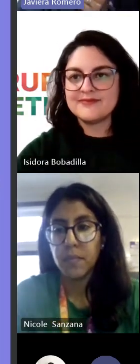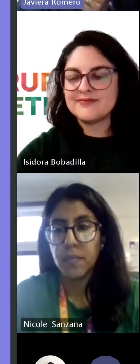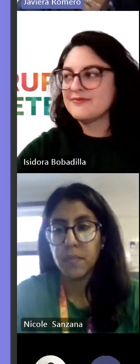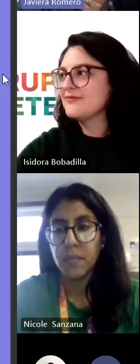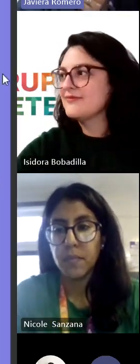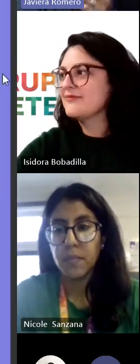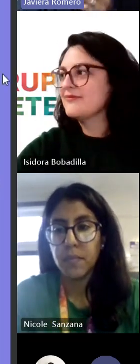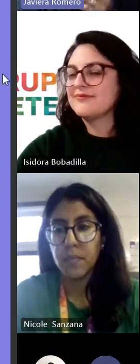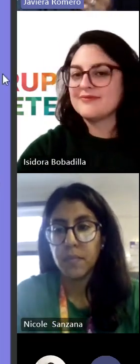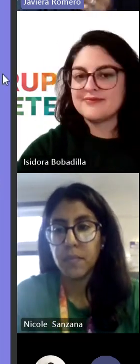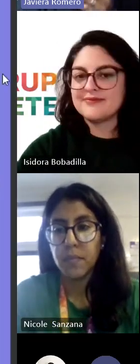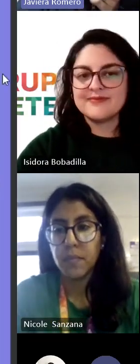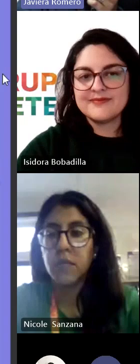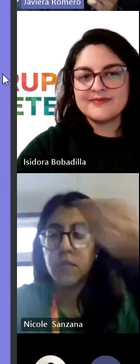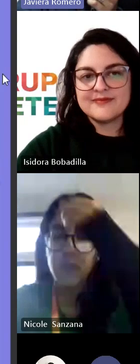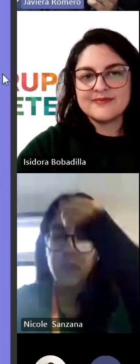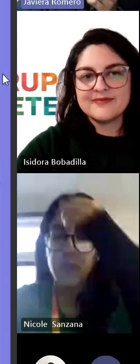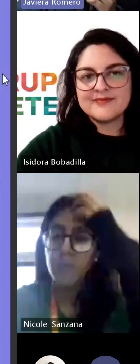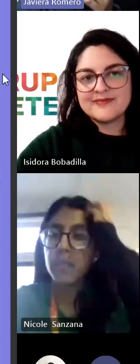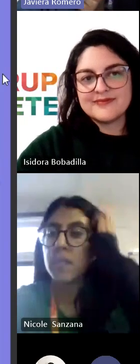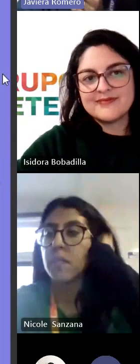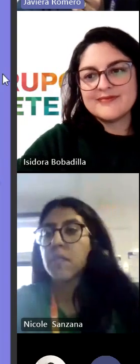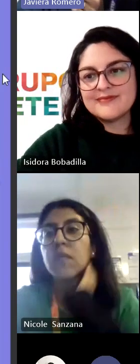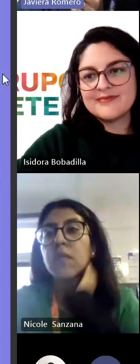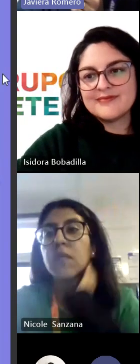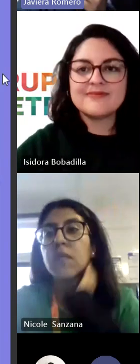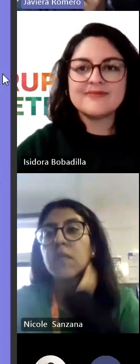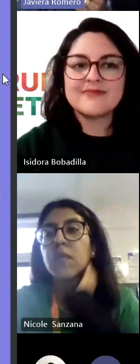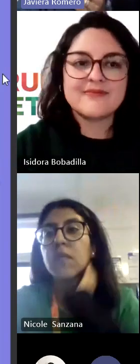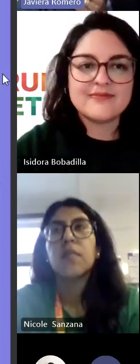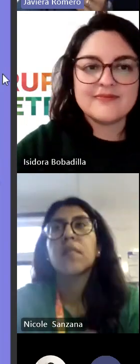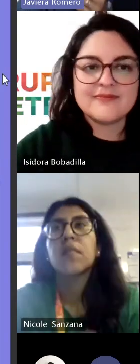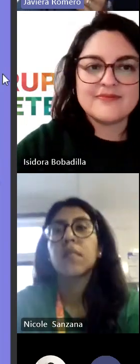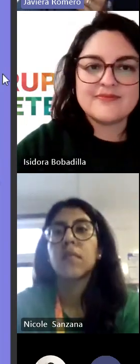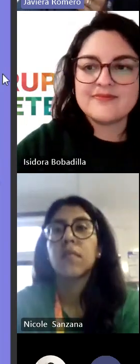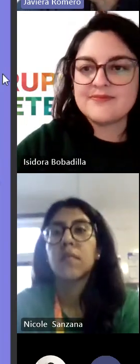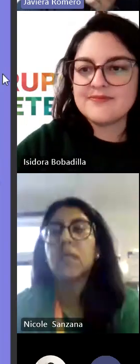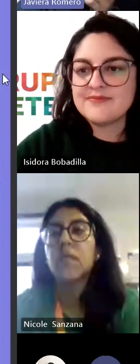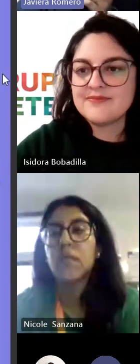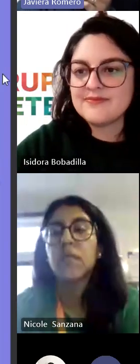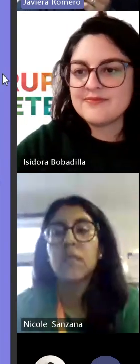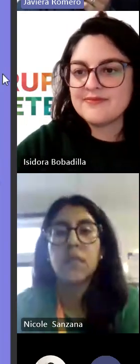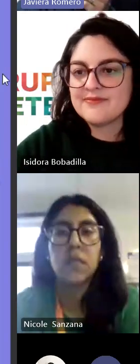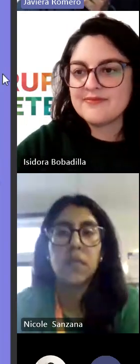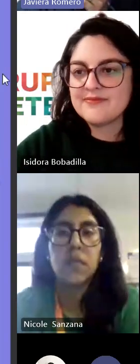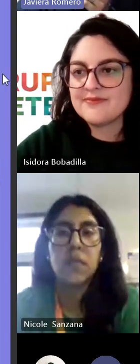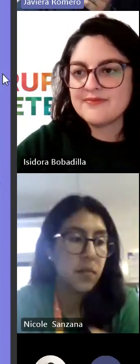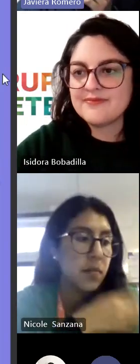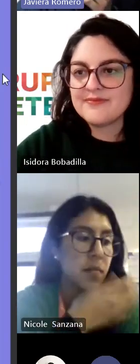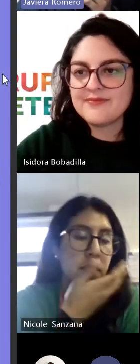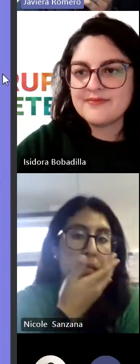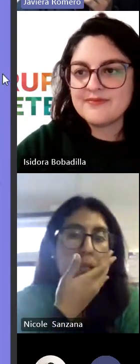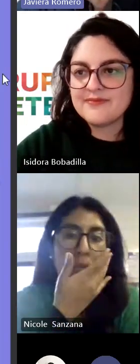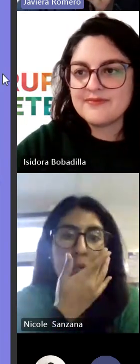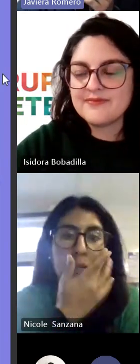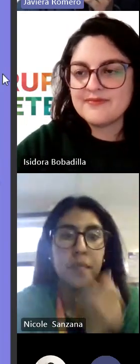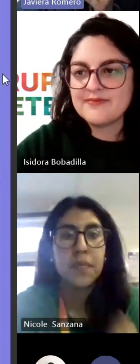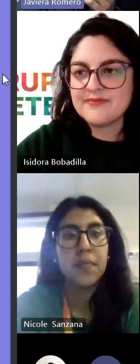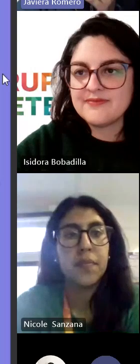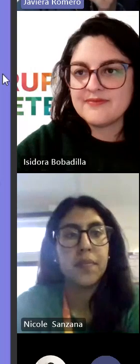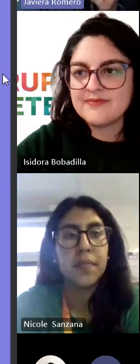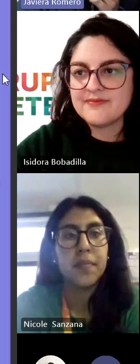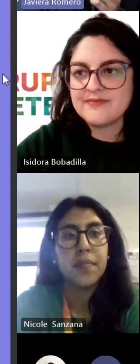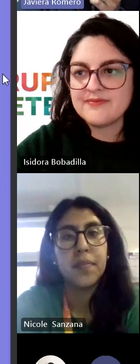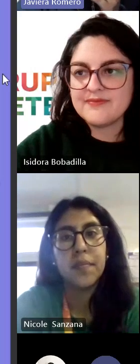ustedes compartiendo esta tarde con este gran tema que le hemos titulado Creando espacios